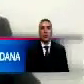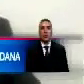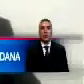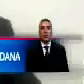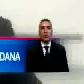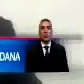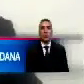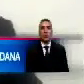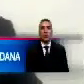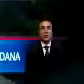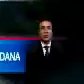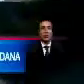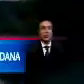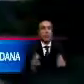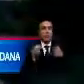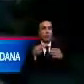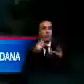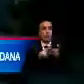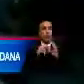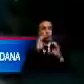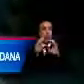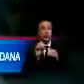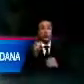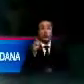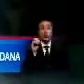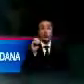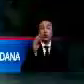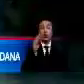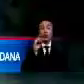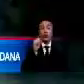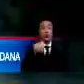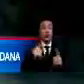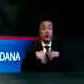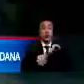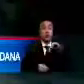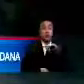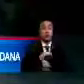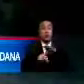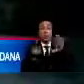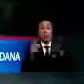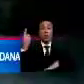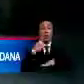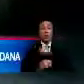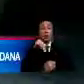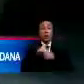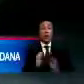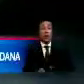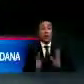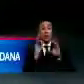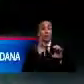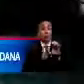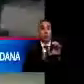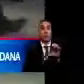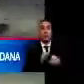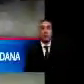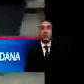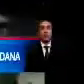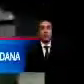de la parte de comunicaciones. Sofía Almeida, que se mantiene atrincherada ya 7 días en el edificio del Consejo de